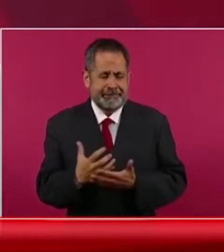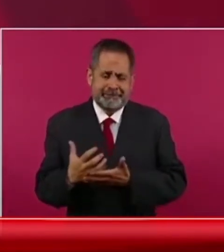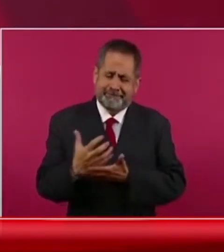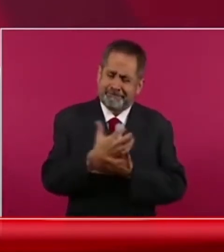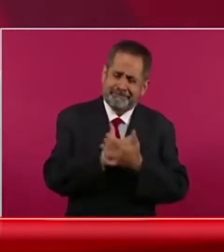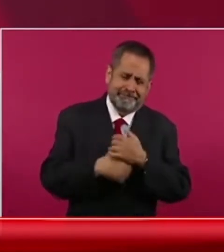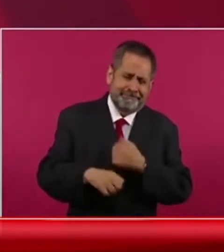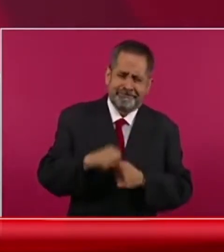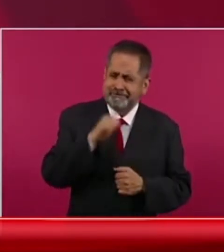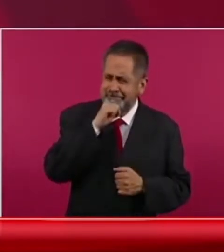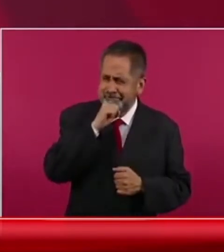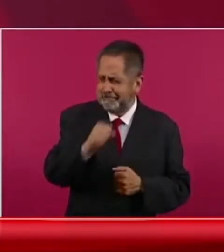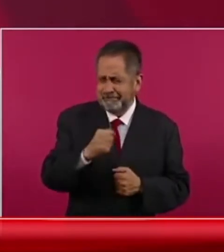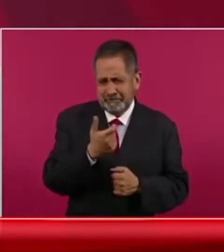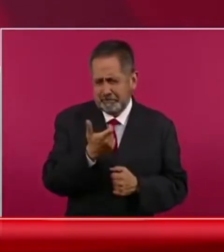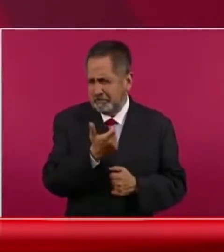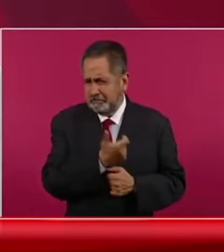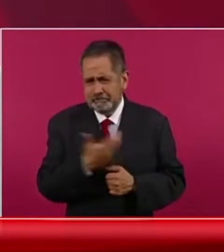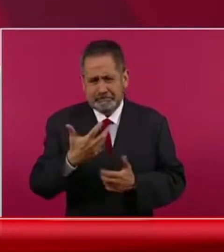ganaban